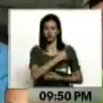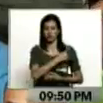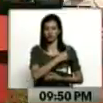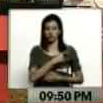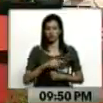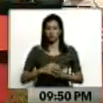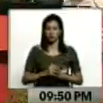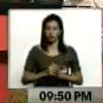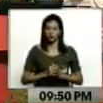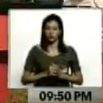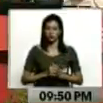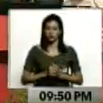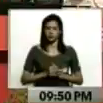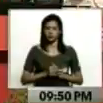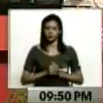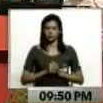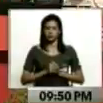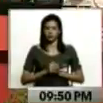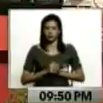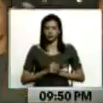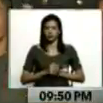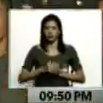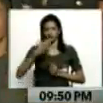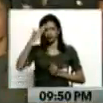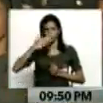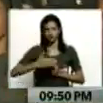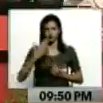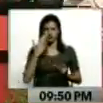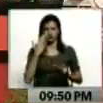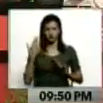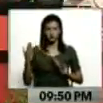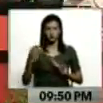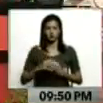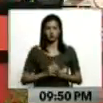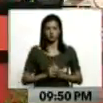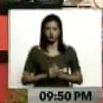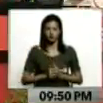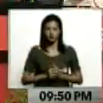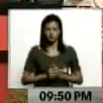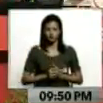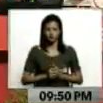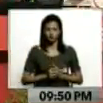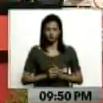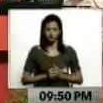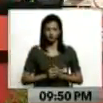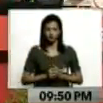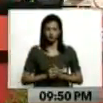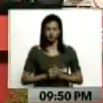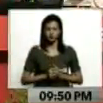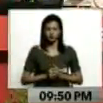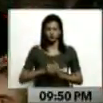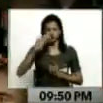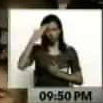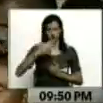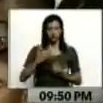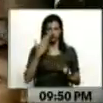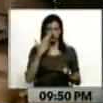Edgar Alexis Rodríguez Urbina el coronel Benjamín rosel lo